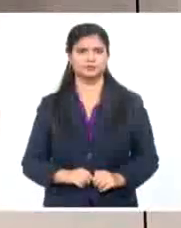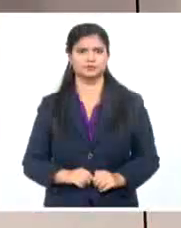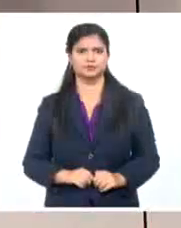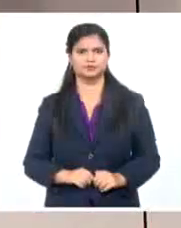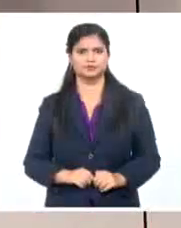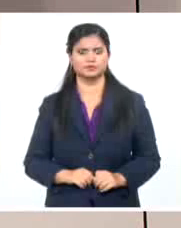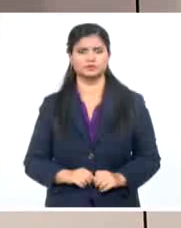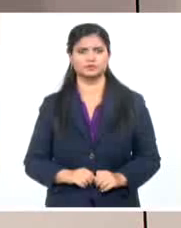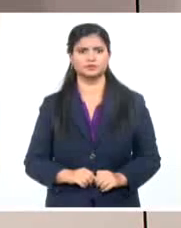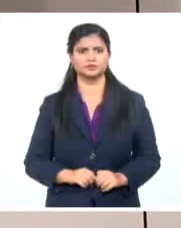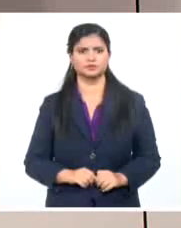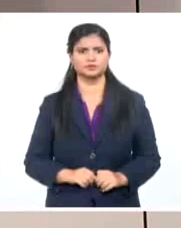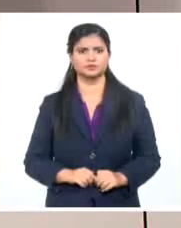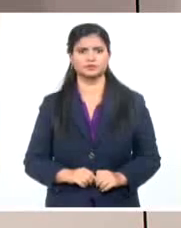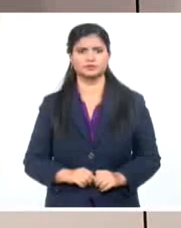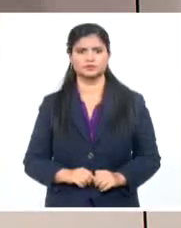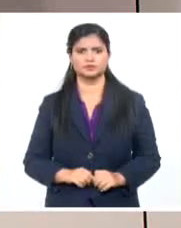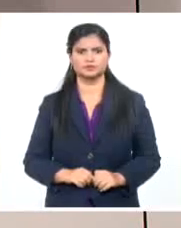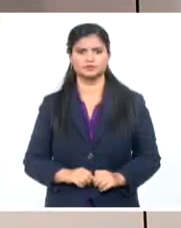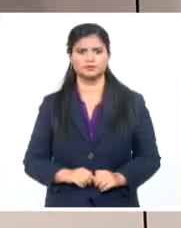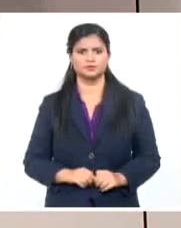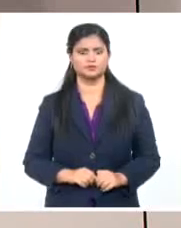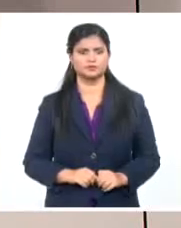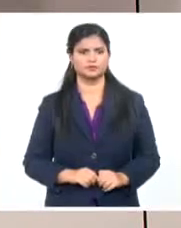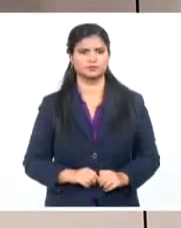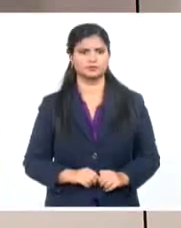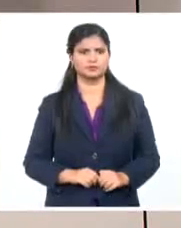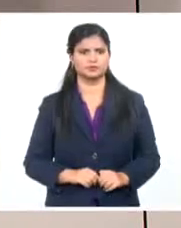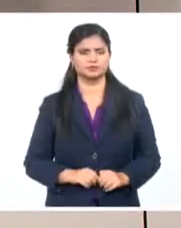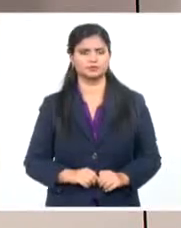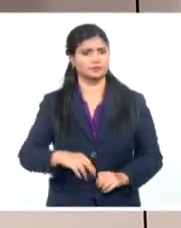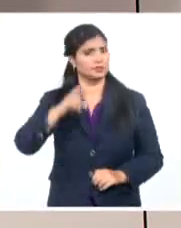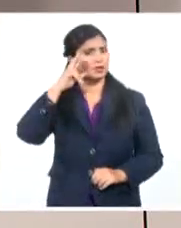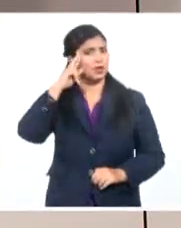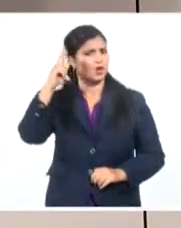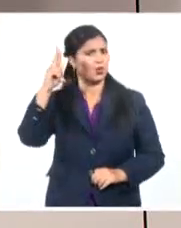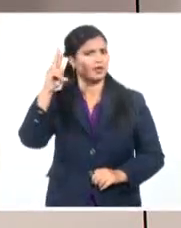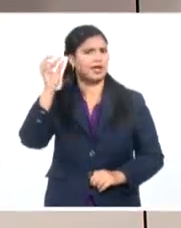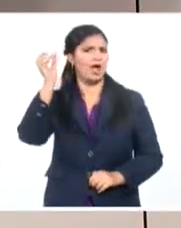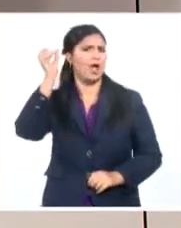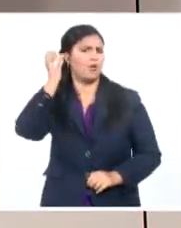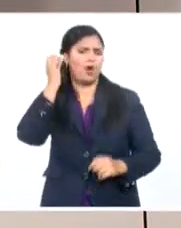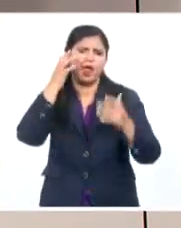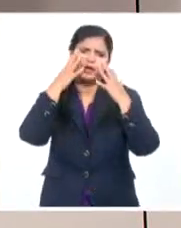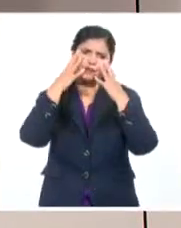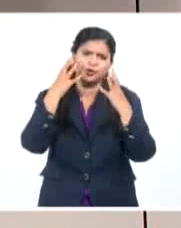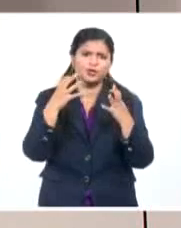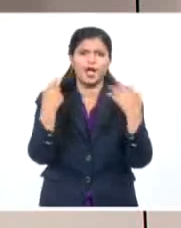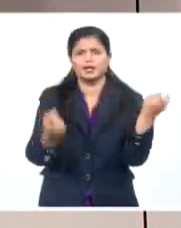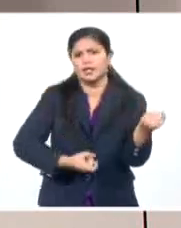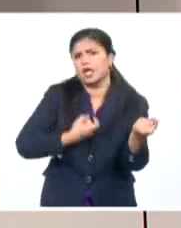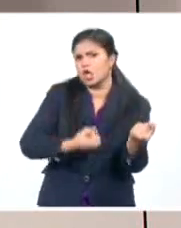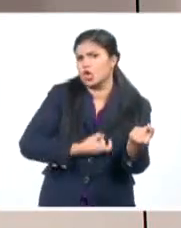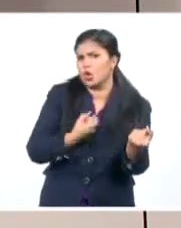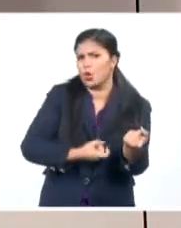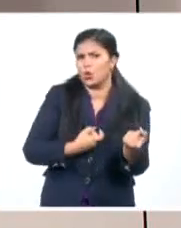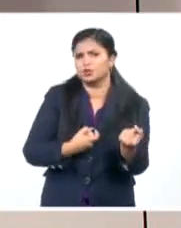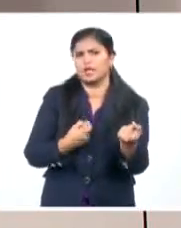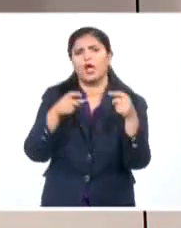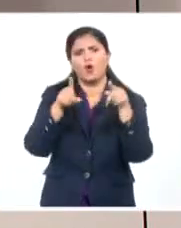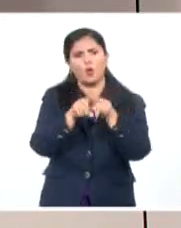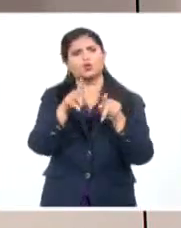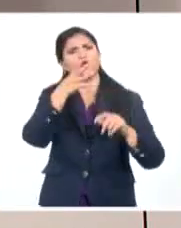como parte del homenaje ahí de Santa María en su Centenario tuvo lugar en el municipio de encrucijada Villa Clara la